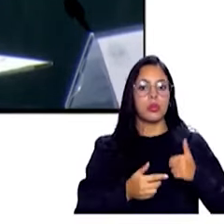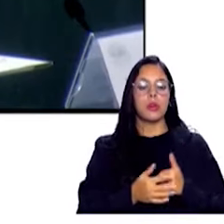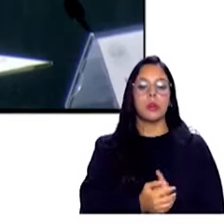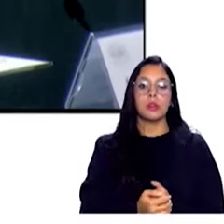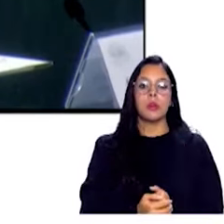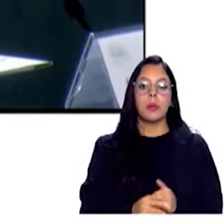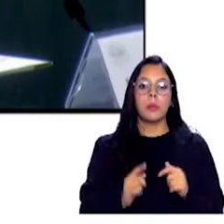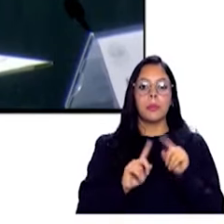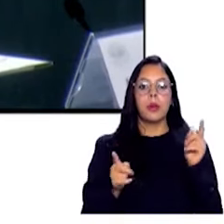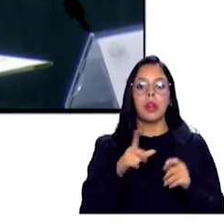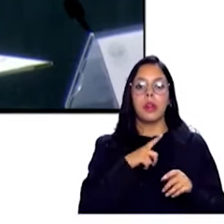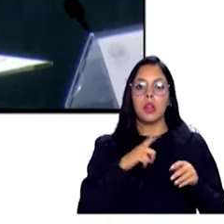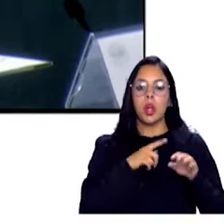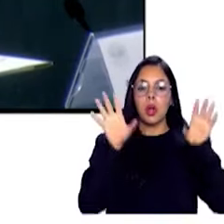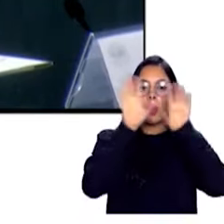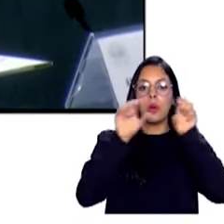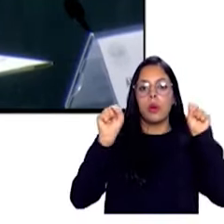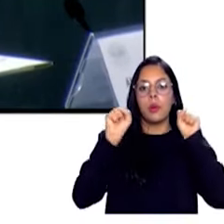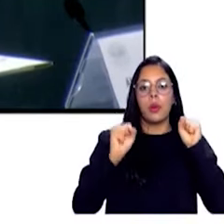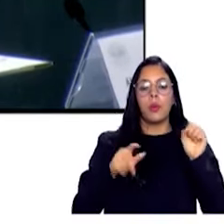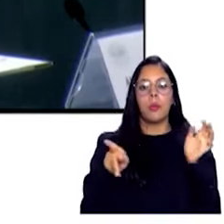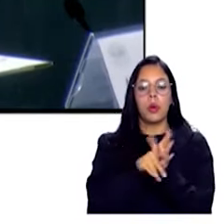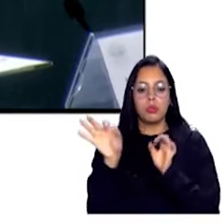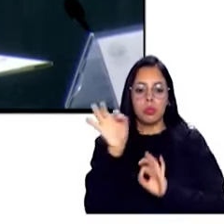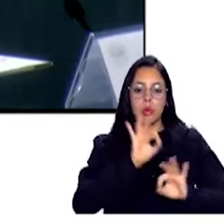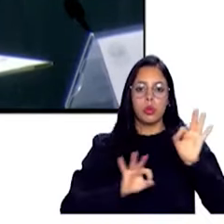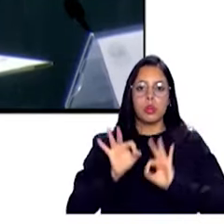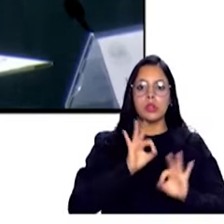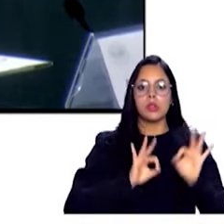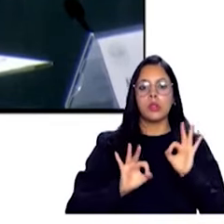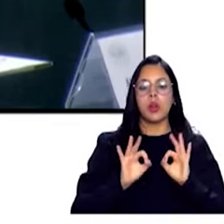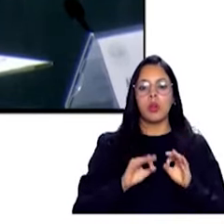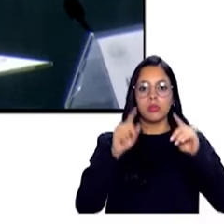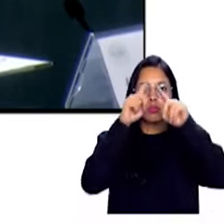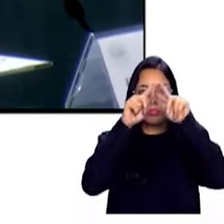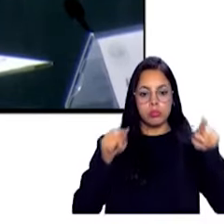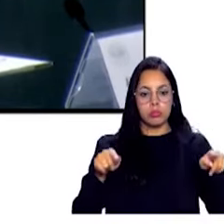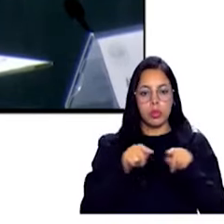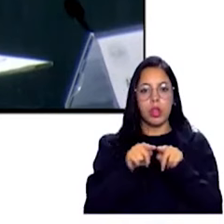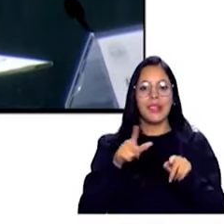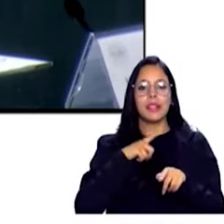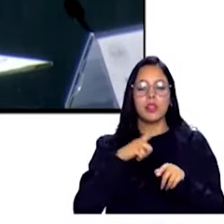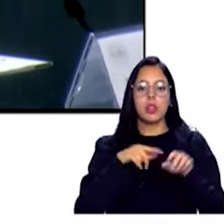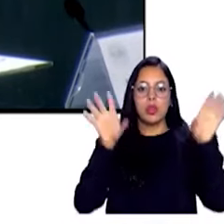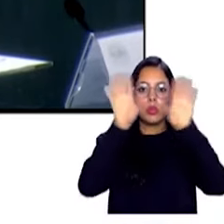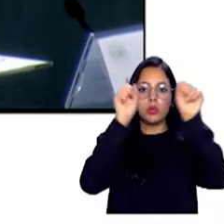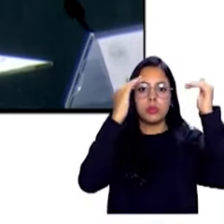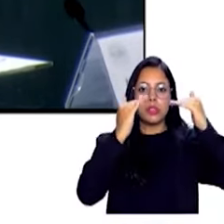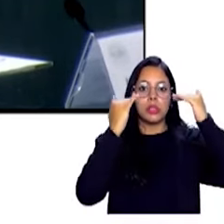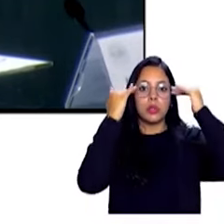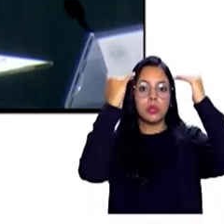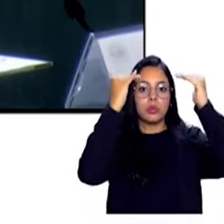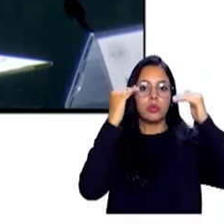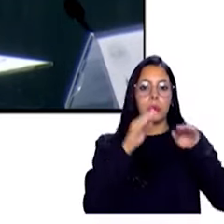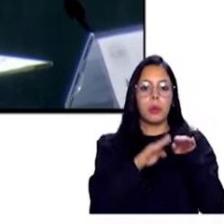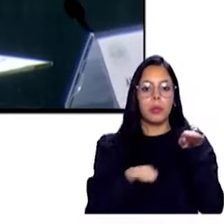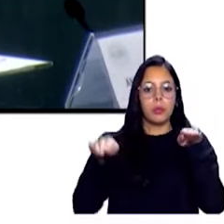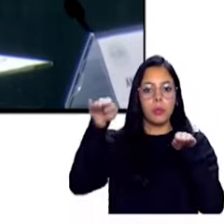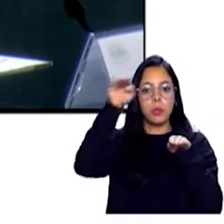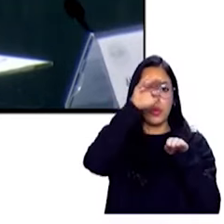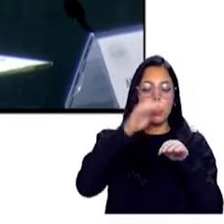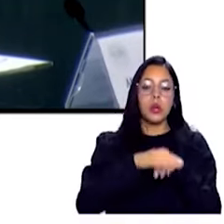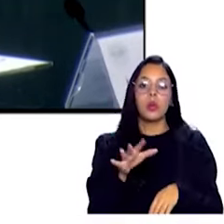esa organización del poder judicial el tribunal Supremo Que Va conocer básicamente de tres